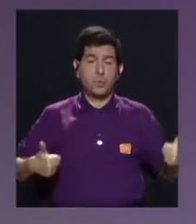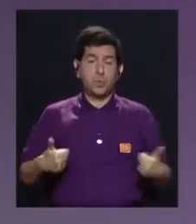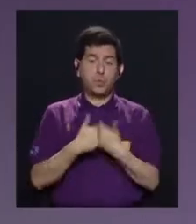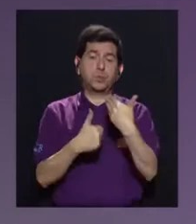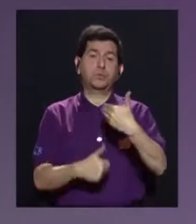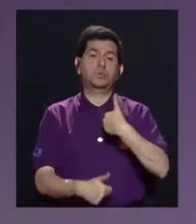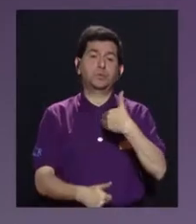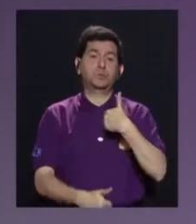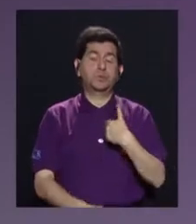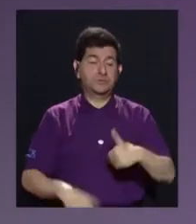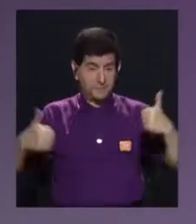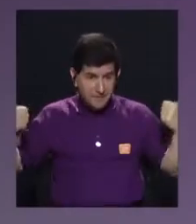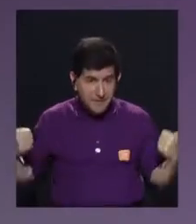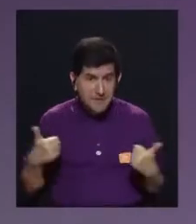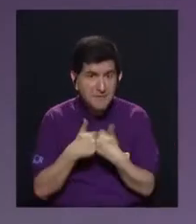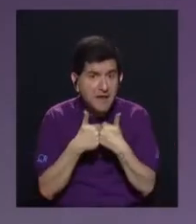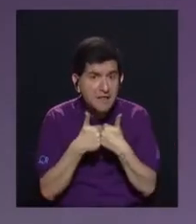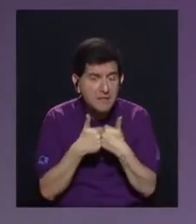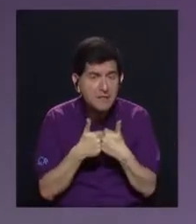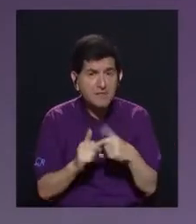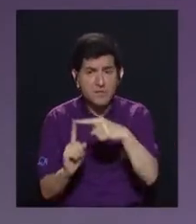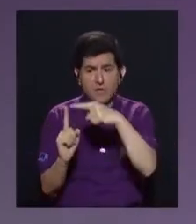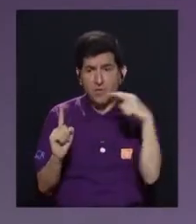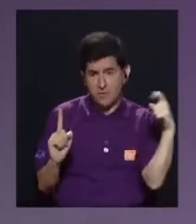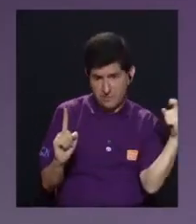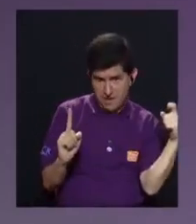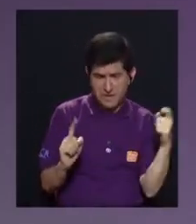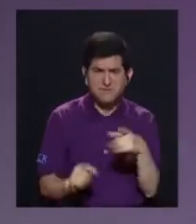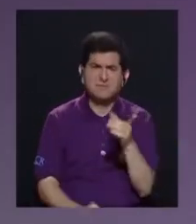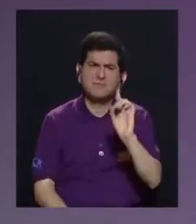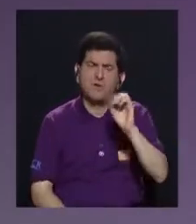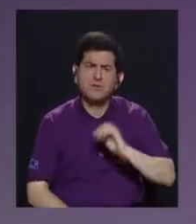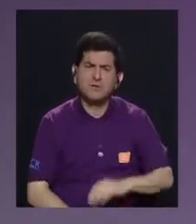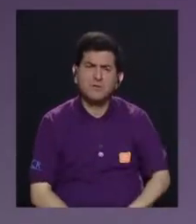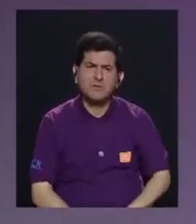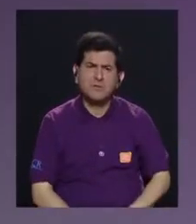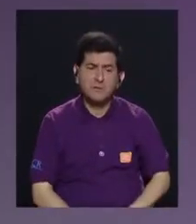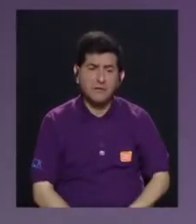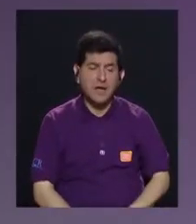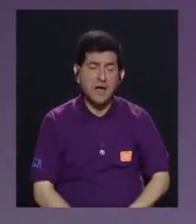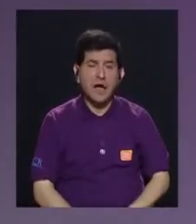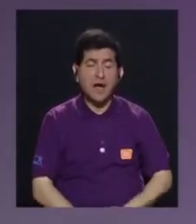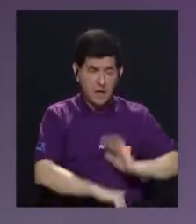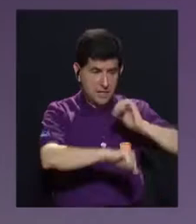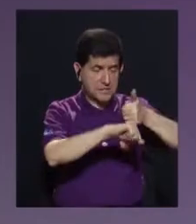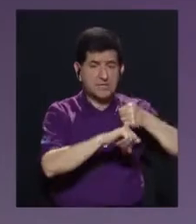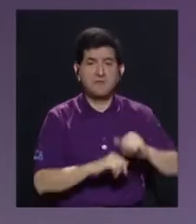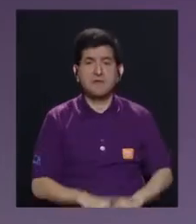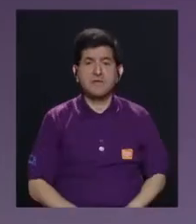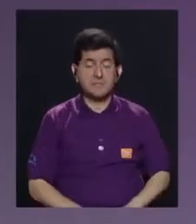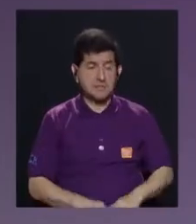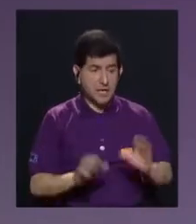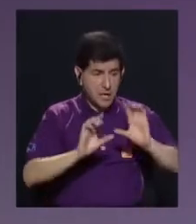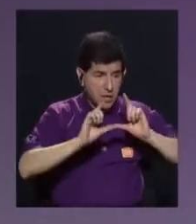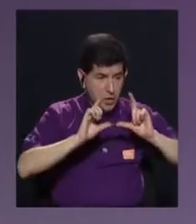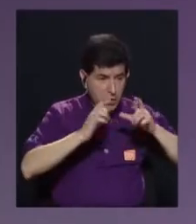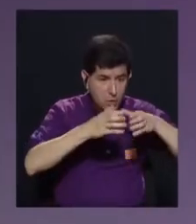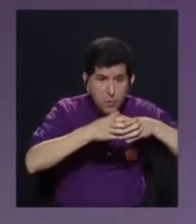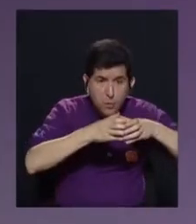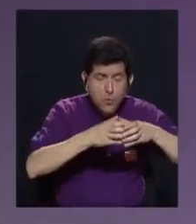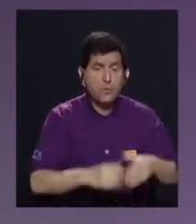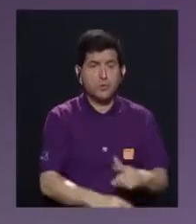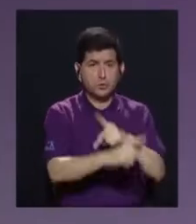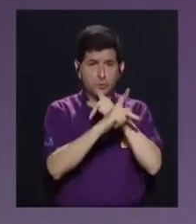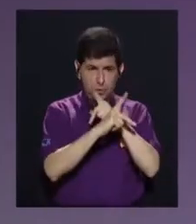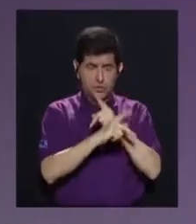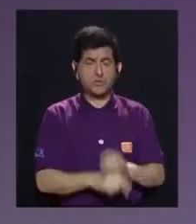es un desafío que viene desde la generación de círculos de protección social y familiar para las mujeres